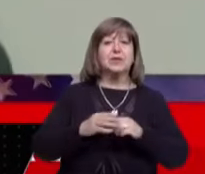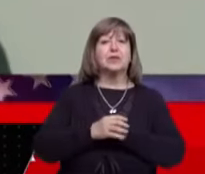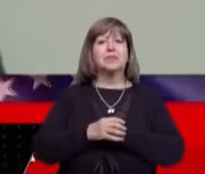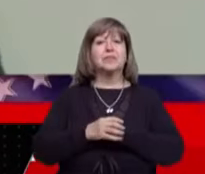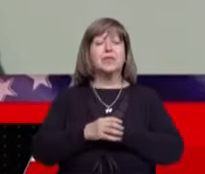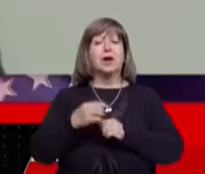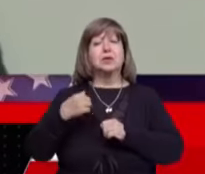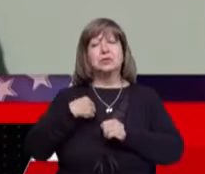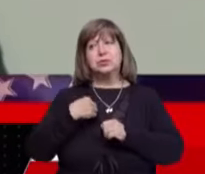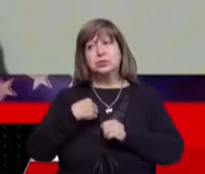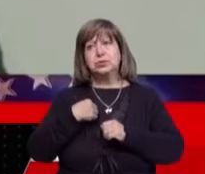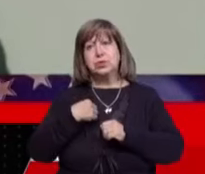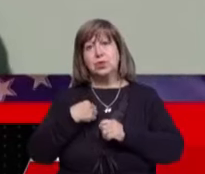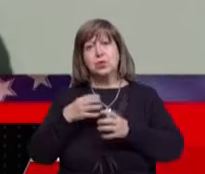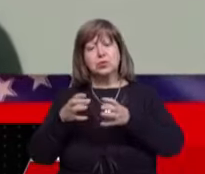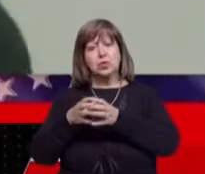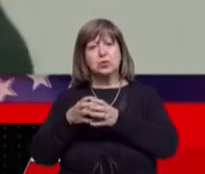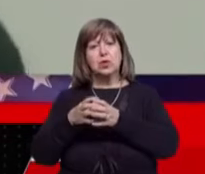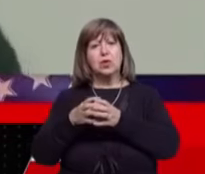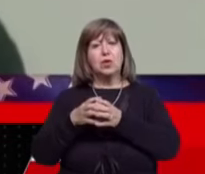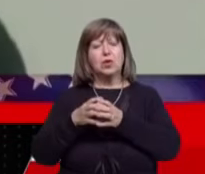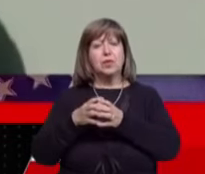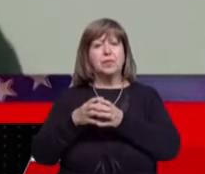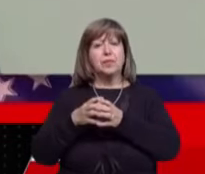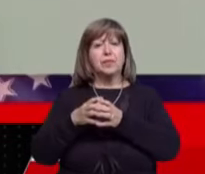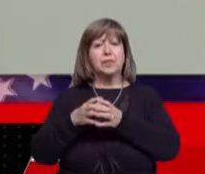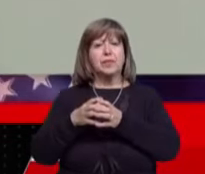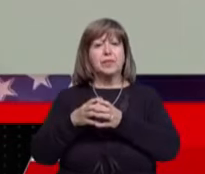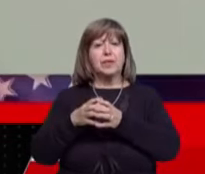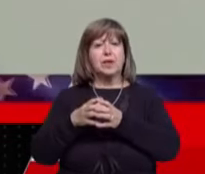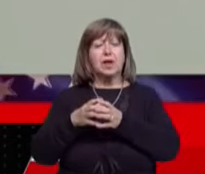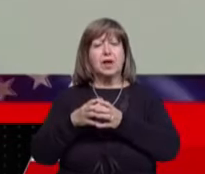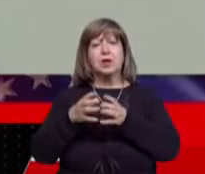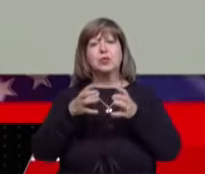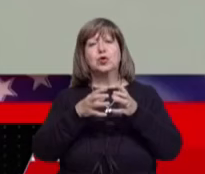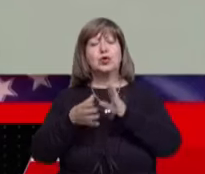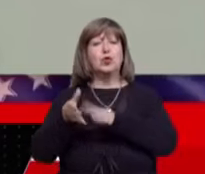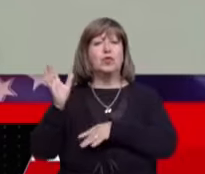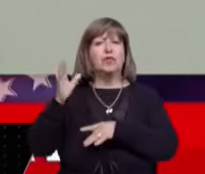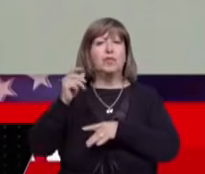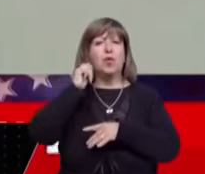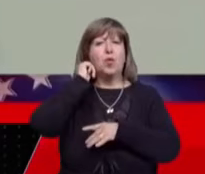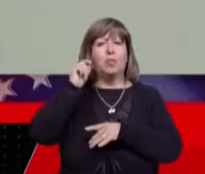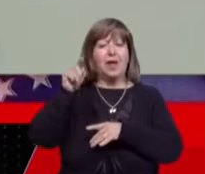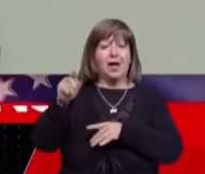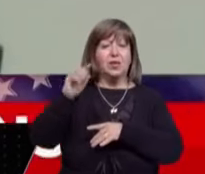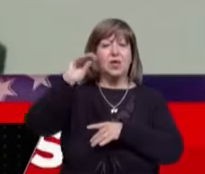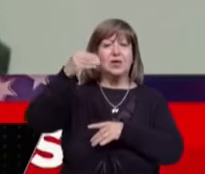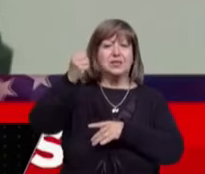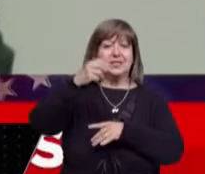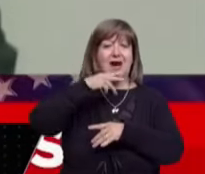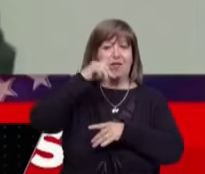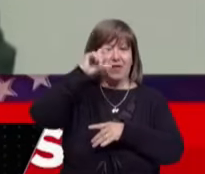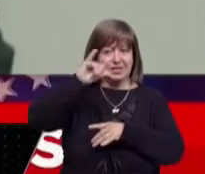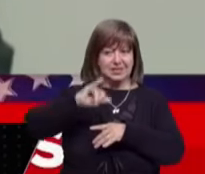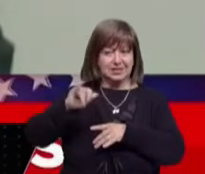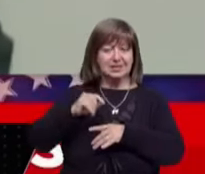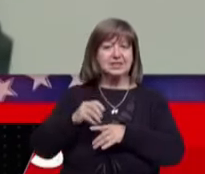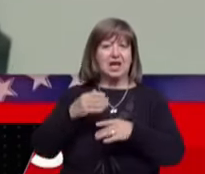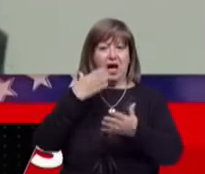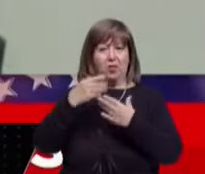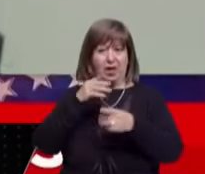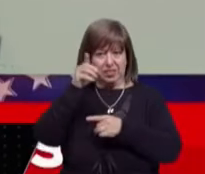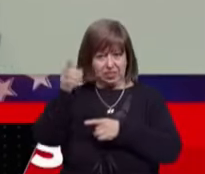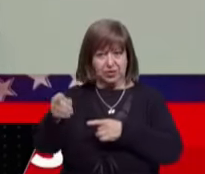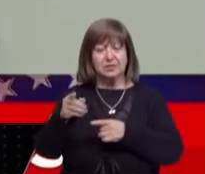Nosotros nos fuimos a cantarle cumpleaños al comandante Chávez, no sé si lo vieron, creo que no se publicó nada, ¿sí se